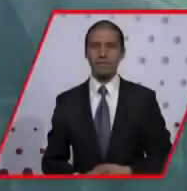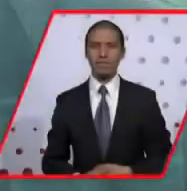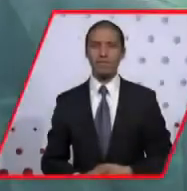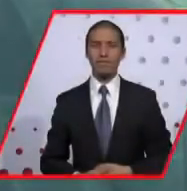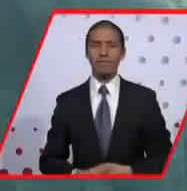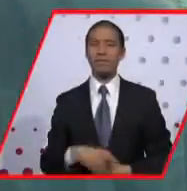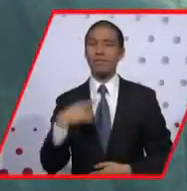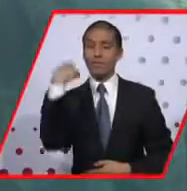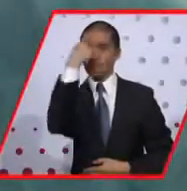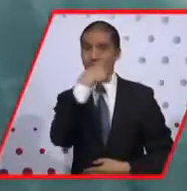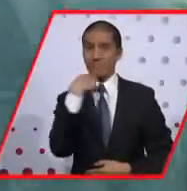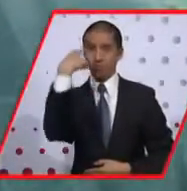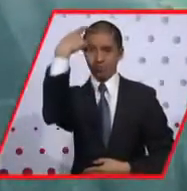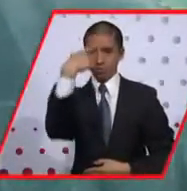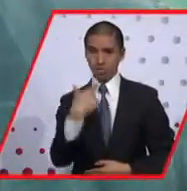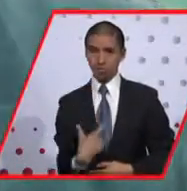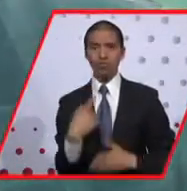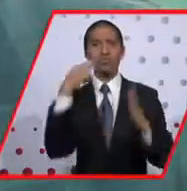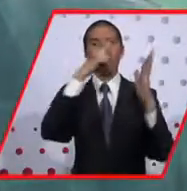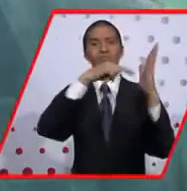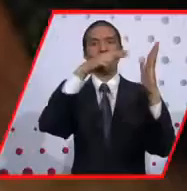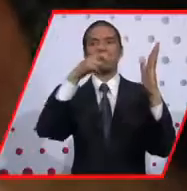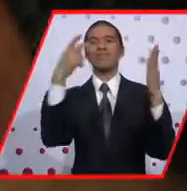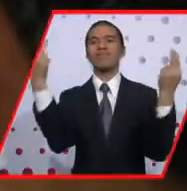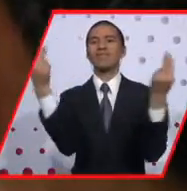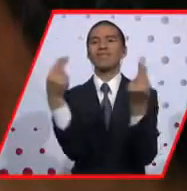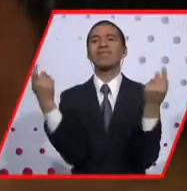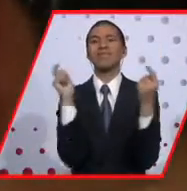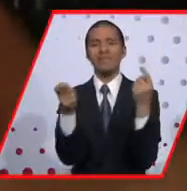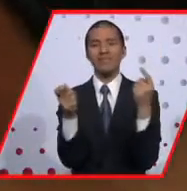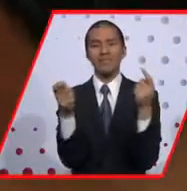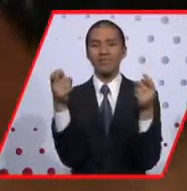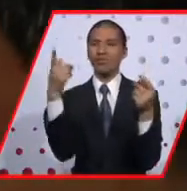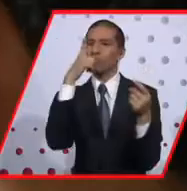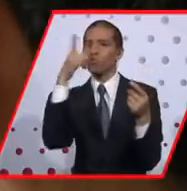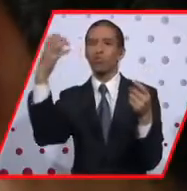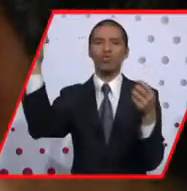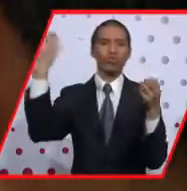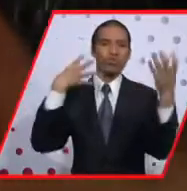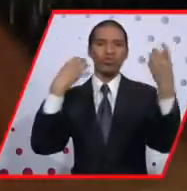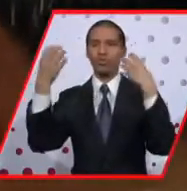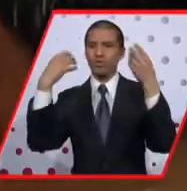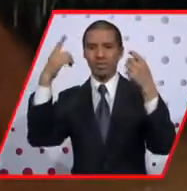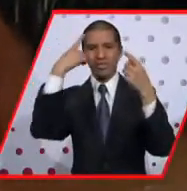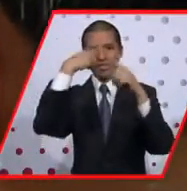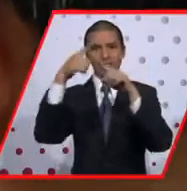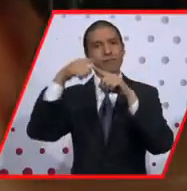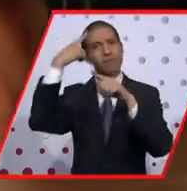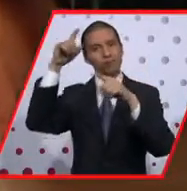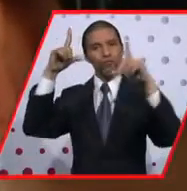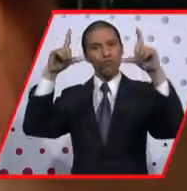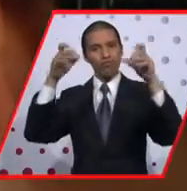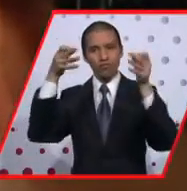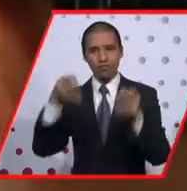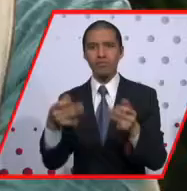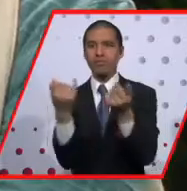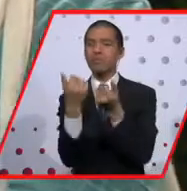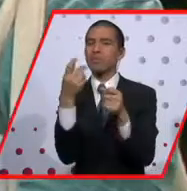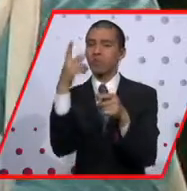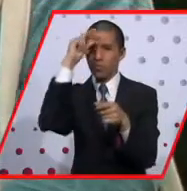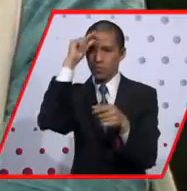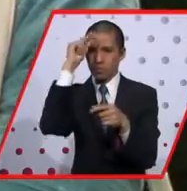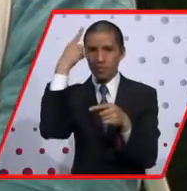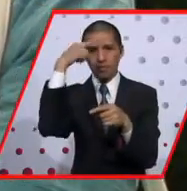conseguir un buen retrato de estudio requiere, además de una buena cantidad de focos y material, buena dosis de conocimientos y práctica para